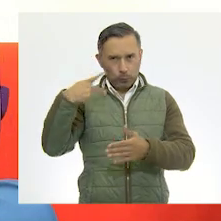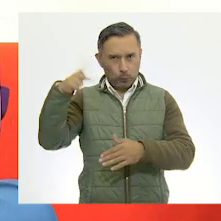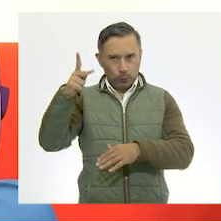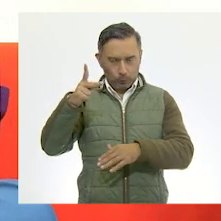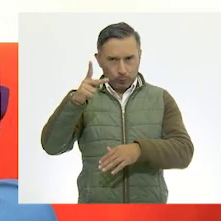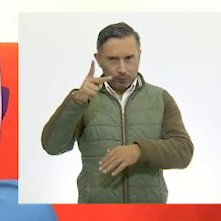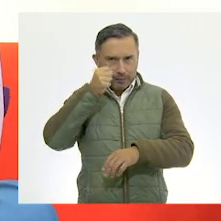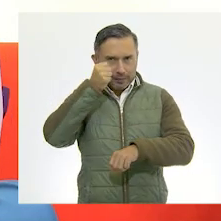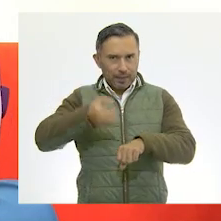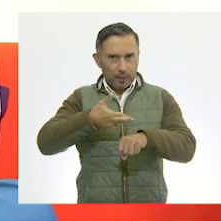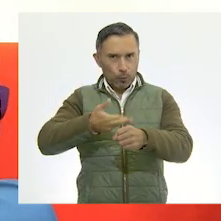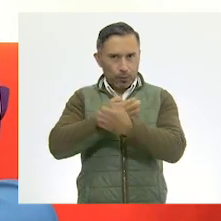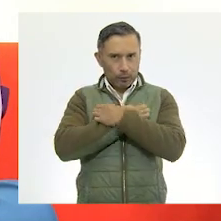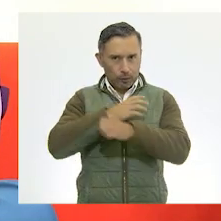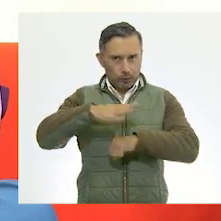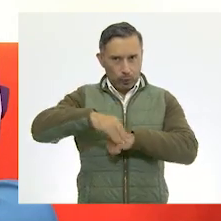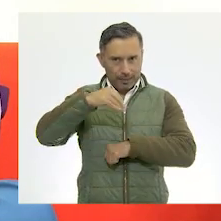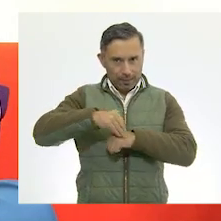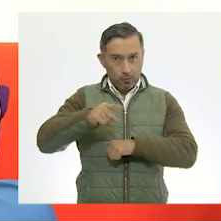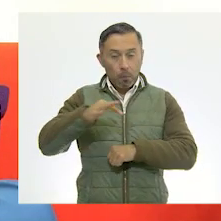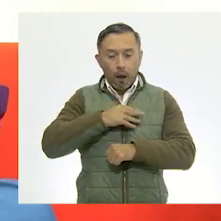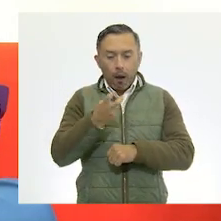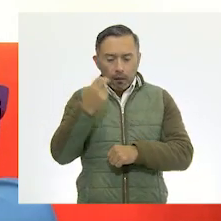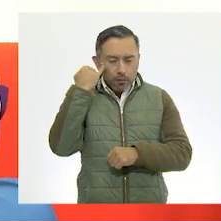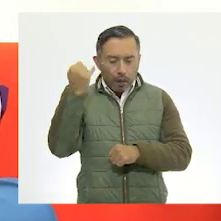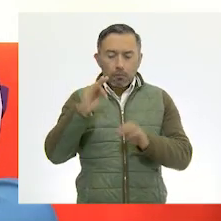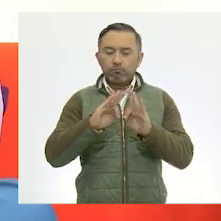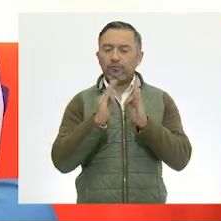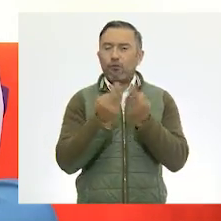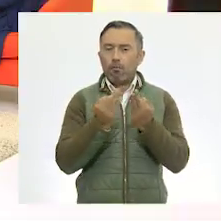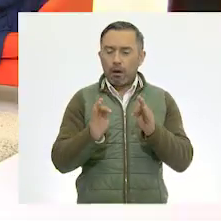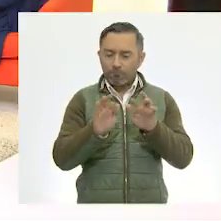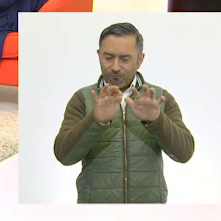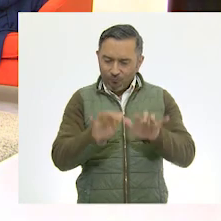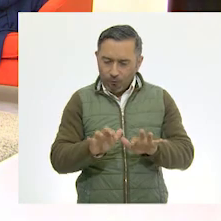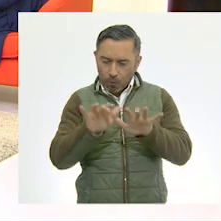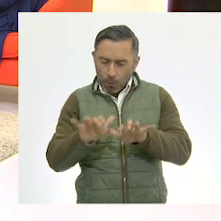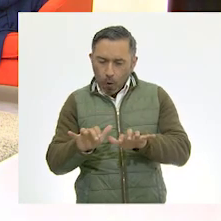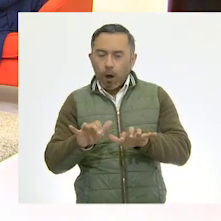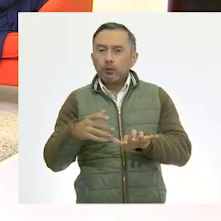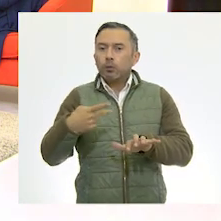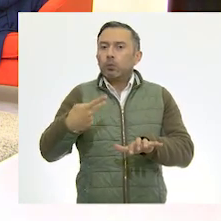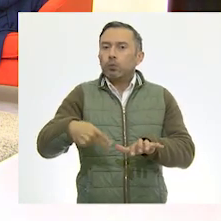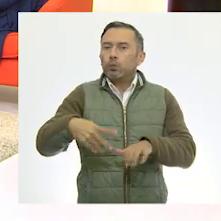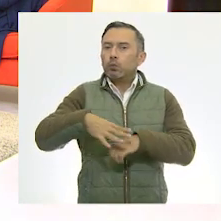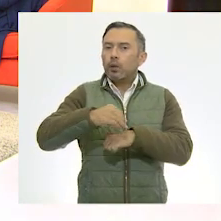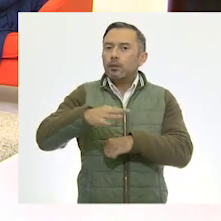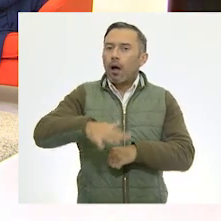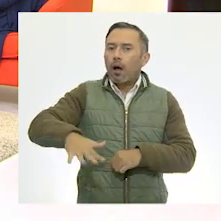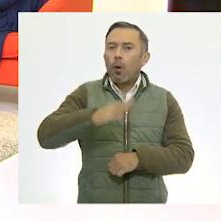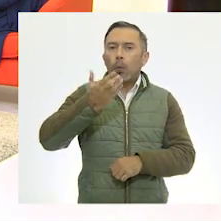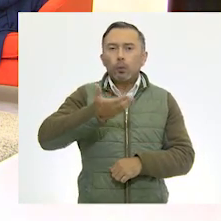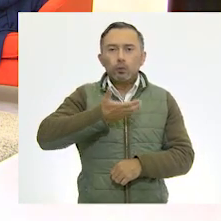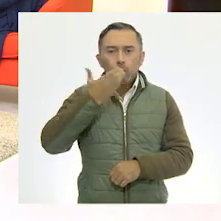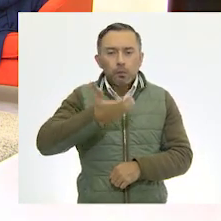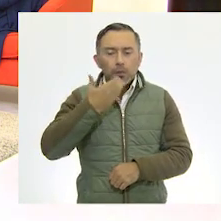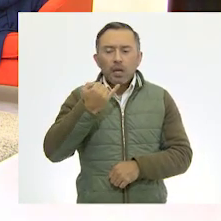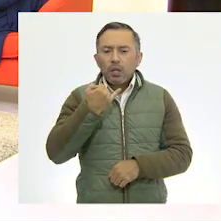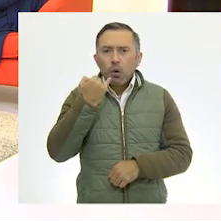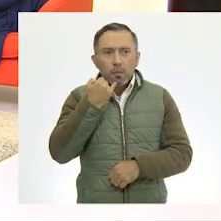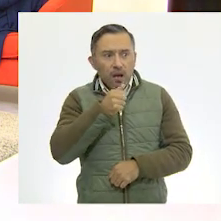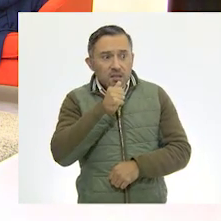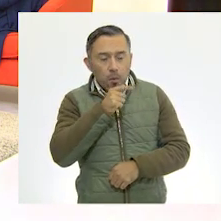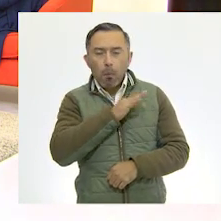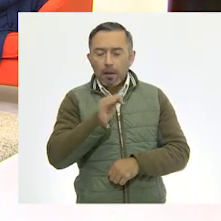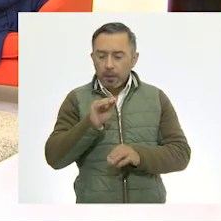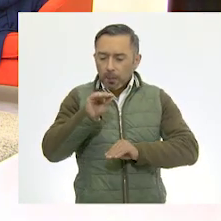que estas personas pudieran acceder a las costumbres, empezaran a aprender el idioma y de esta manera fueran